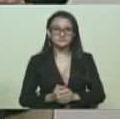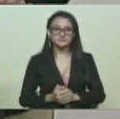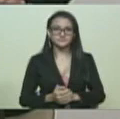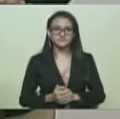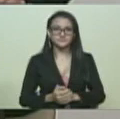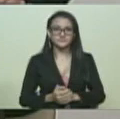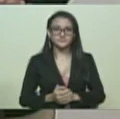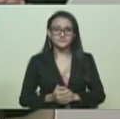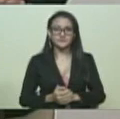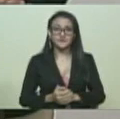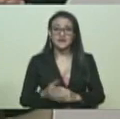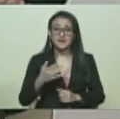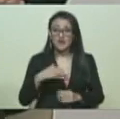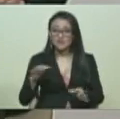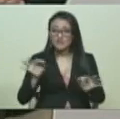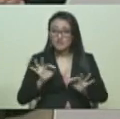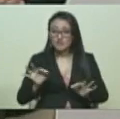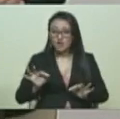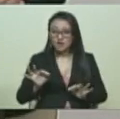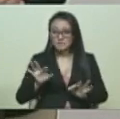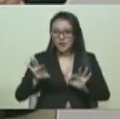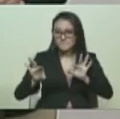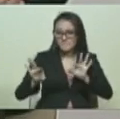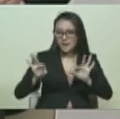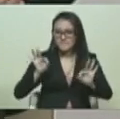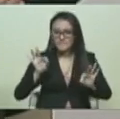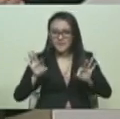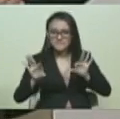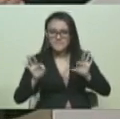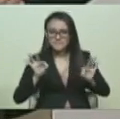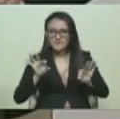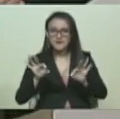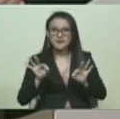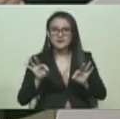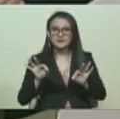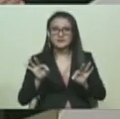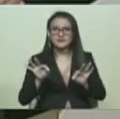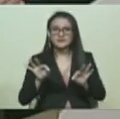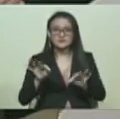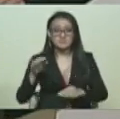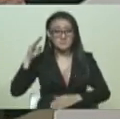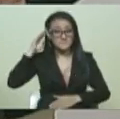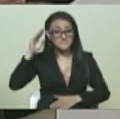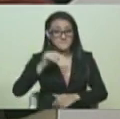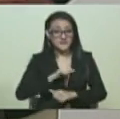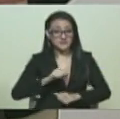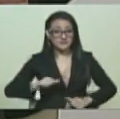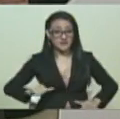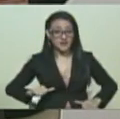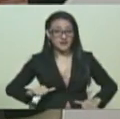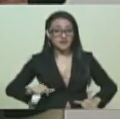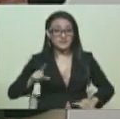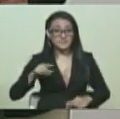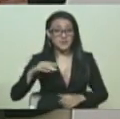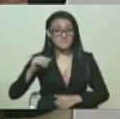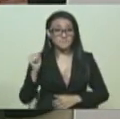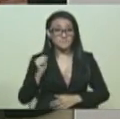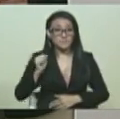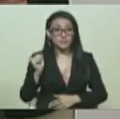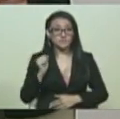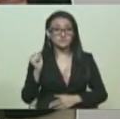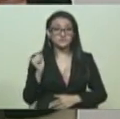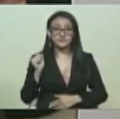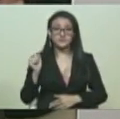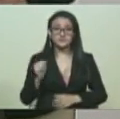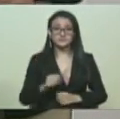utilizar un método de operaciones selectivas sobre unidades militares y unidades policiales.